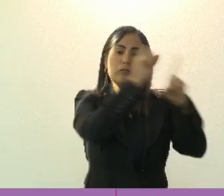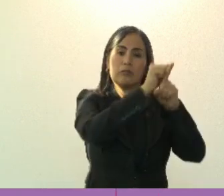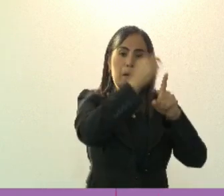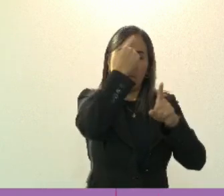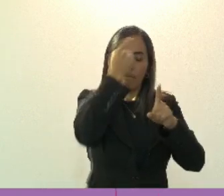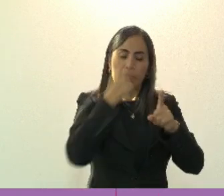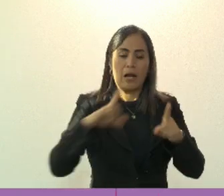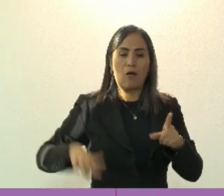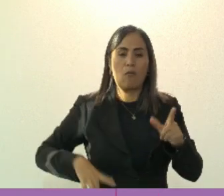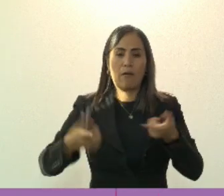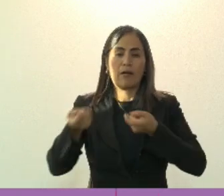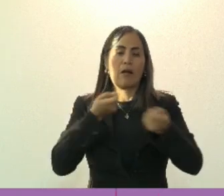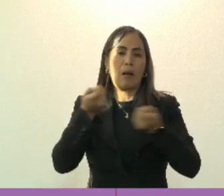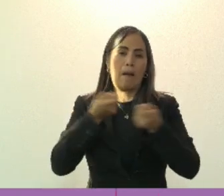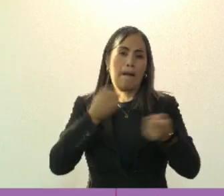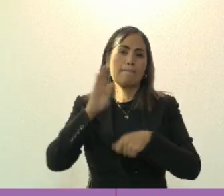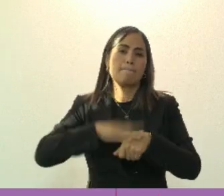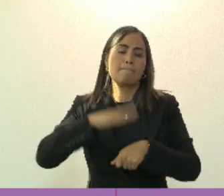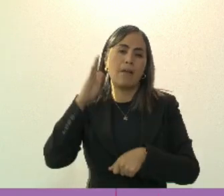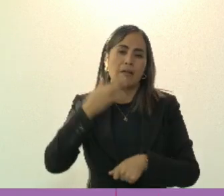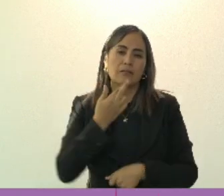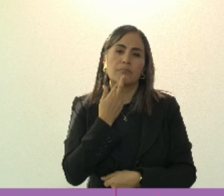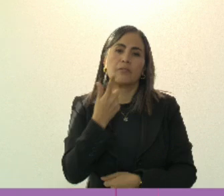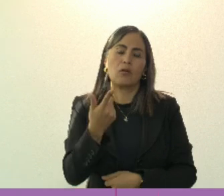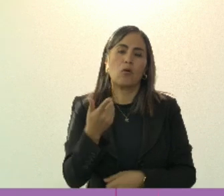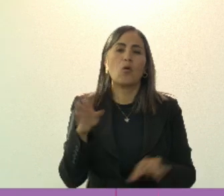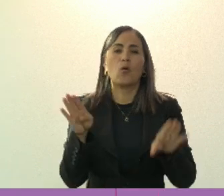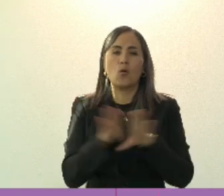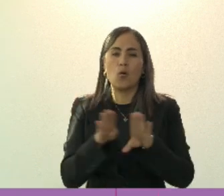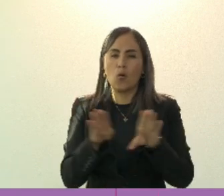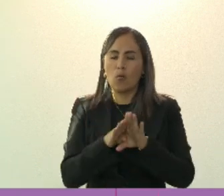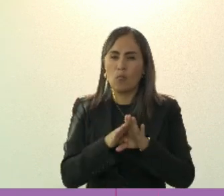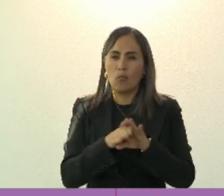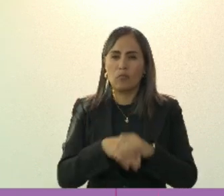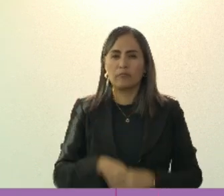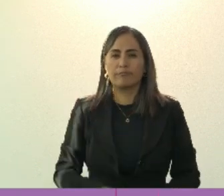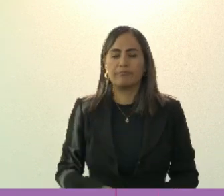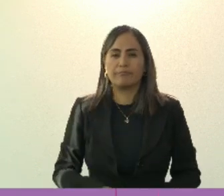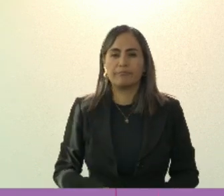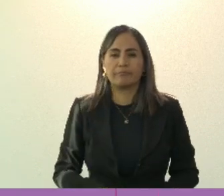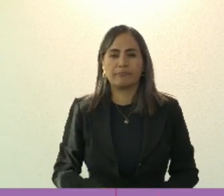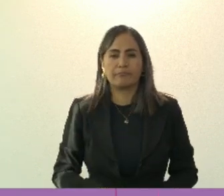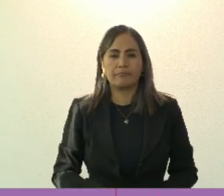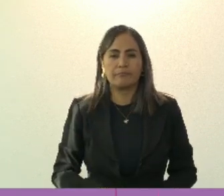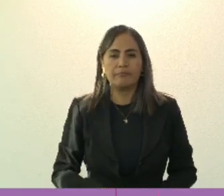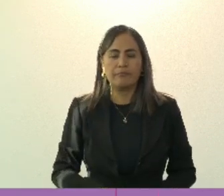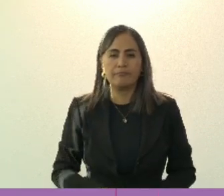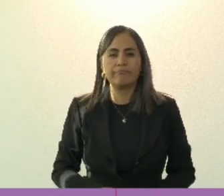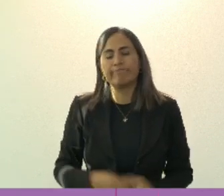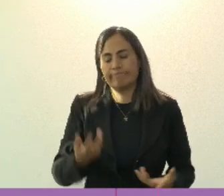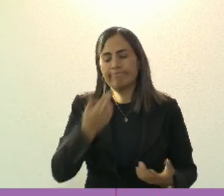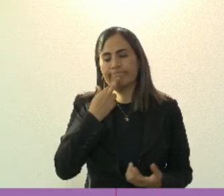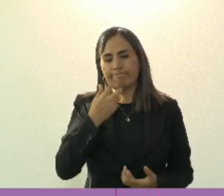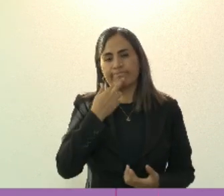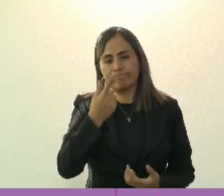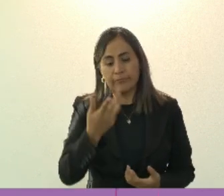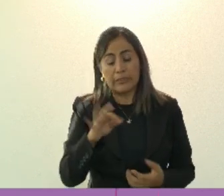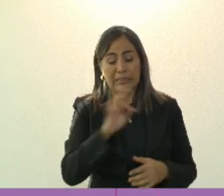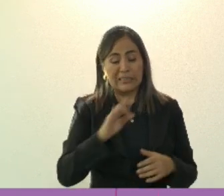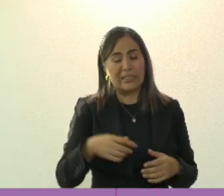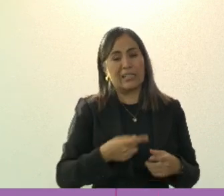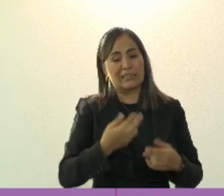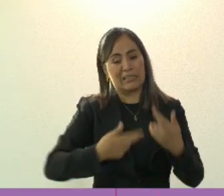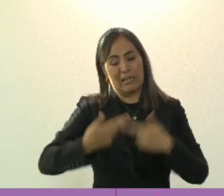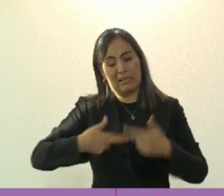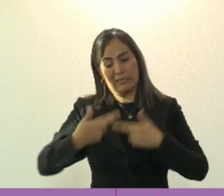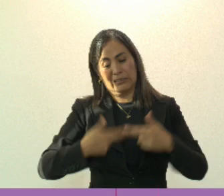capacidad de gobierno, pues bueno, eso se logra recuperando lo que ya hay para mejorarlo. Entonces, empezar de cero nunca ha sido una